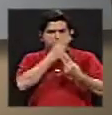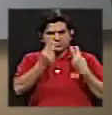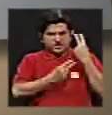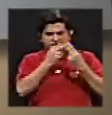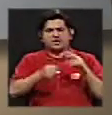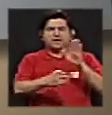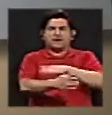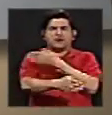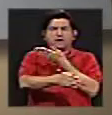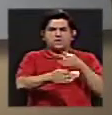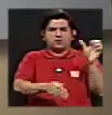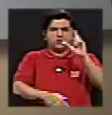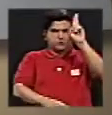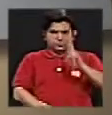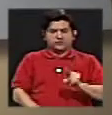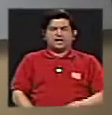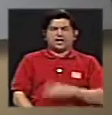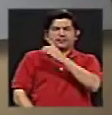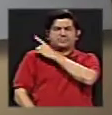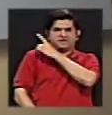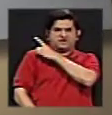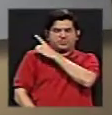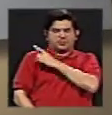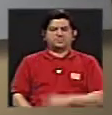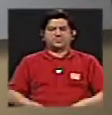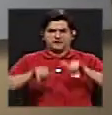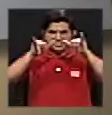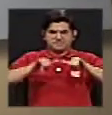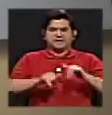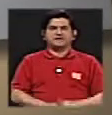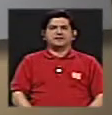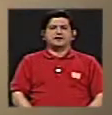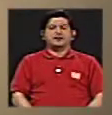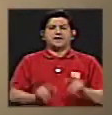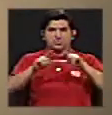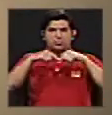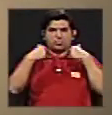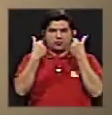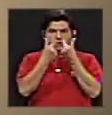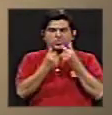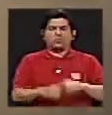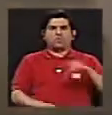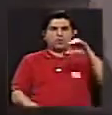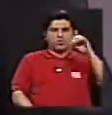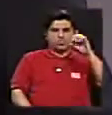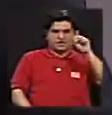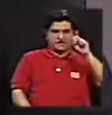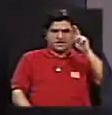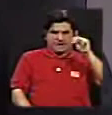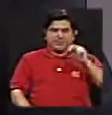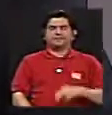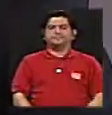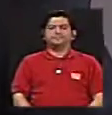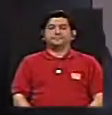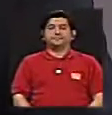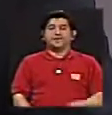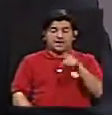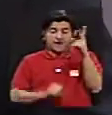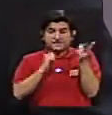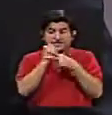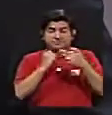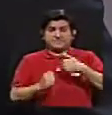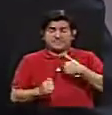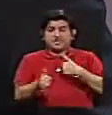y música costarricense como director residente de la Sinfónica Nacional. Y en esta ocasión tenemos